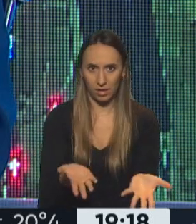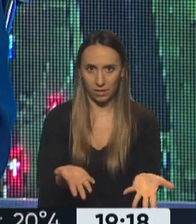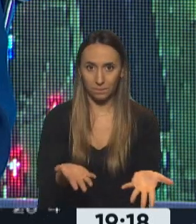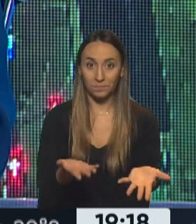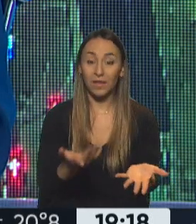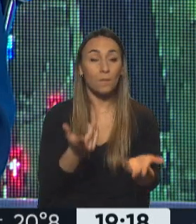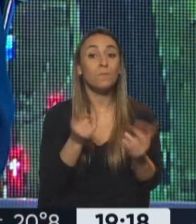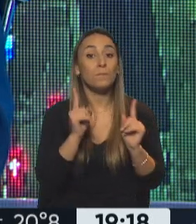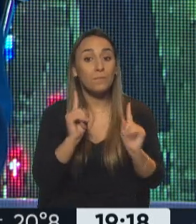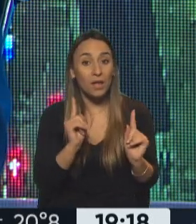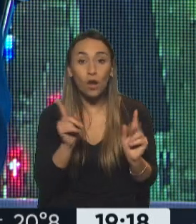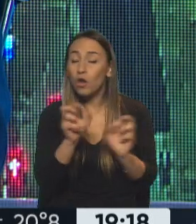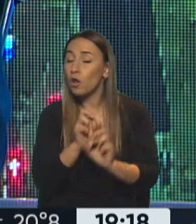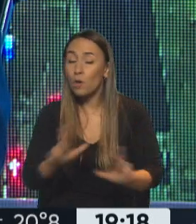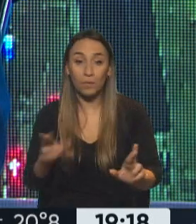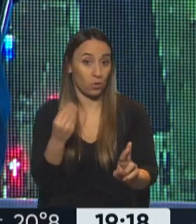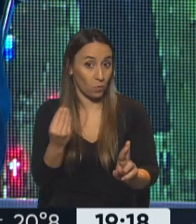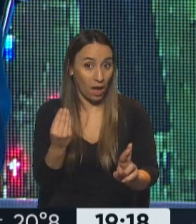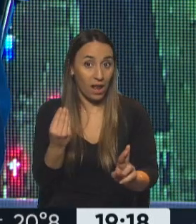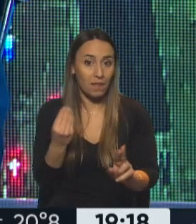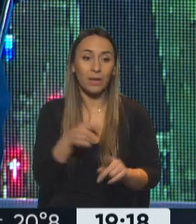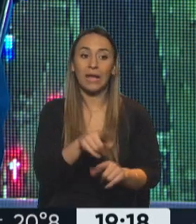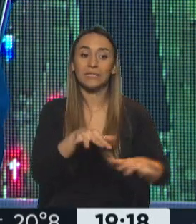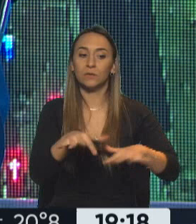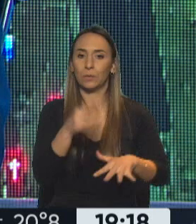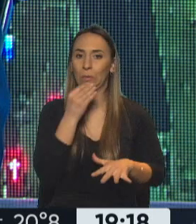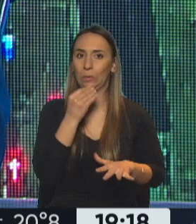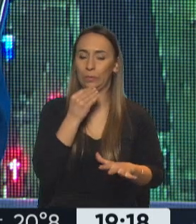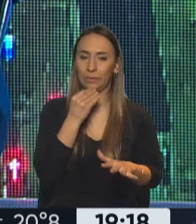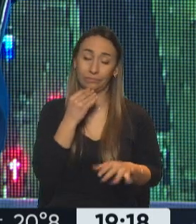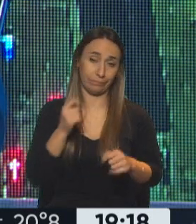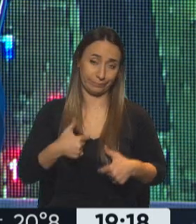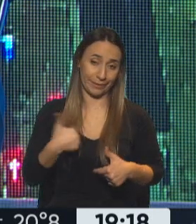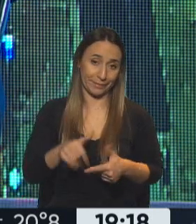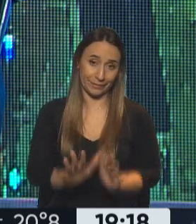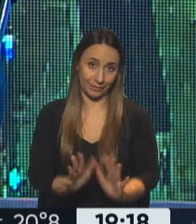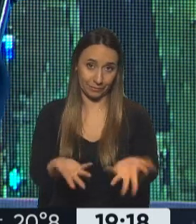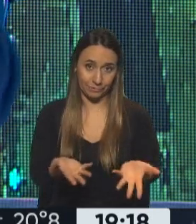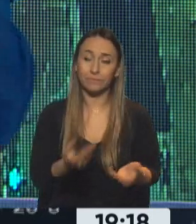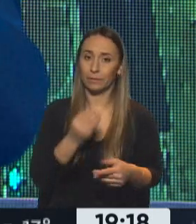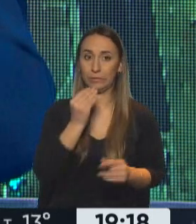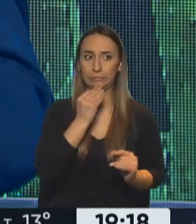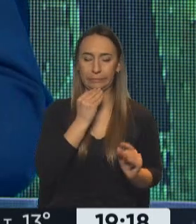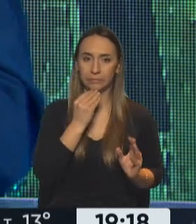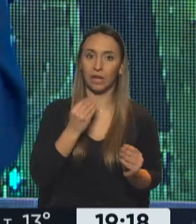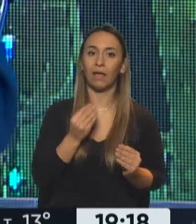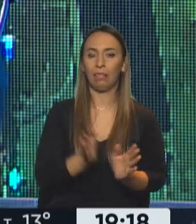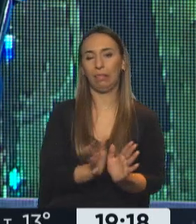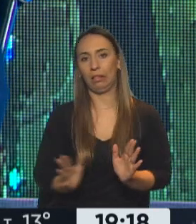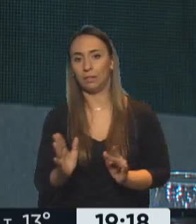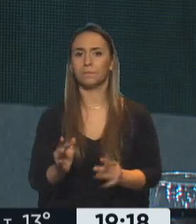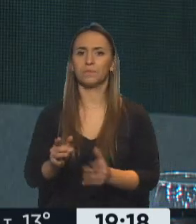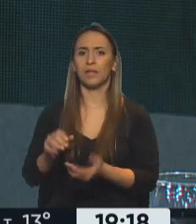tapar esa realidad, muy propio de los argentinos, usábamos atajos, imprimíamos